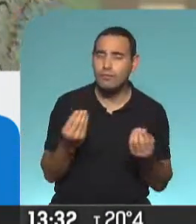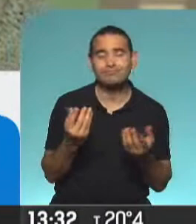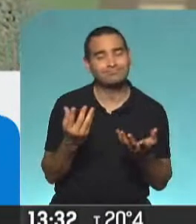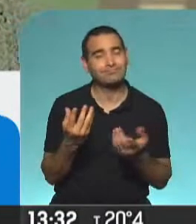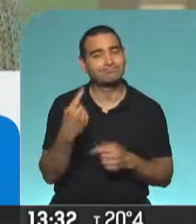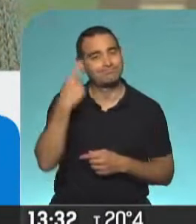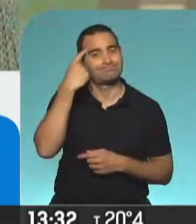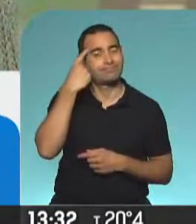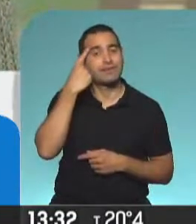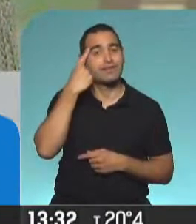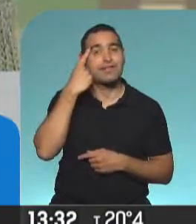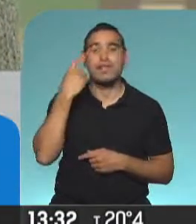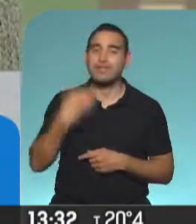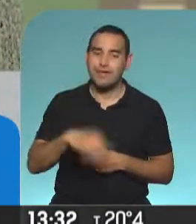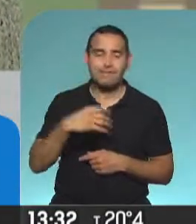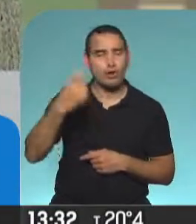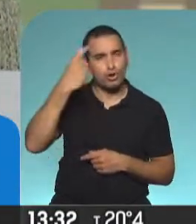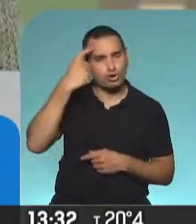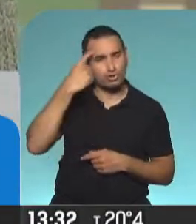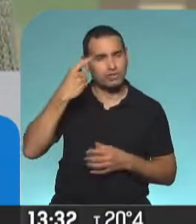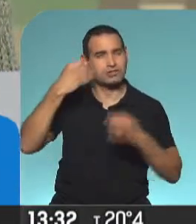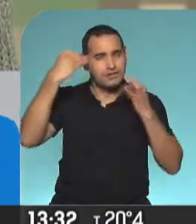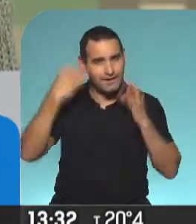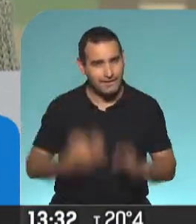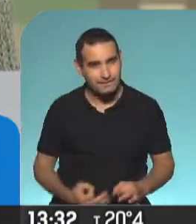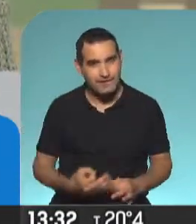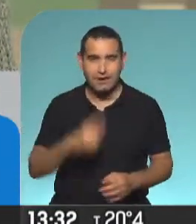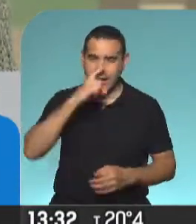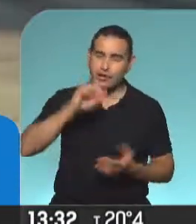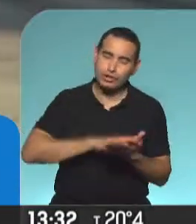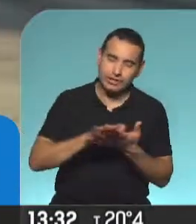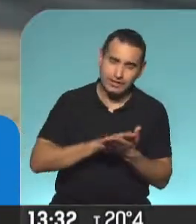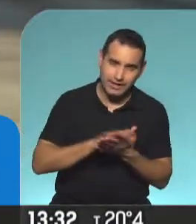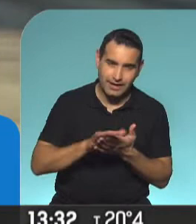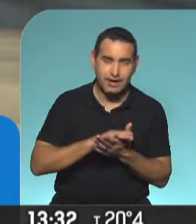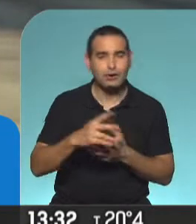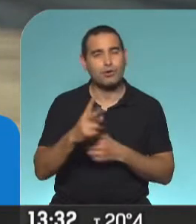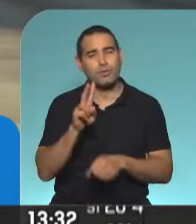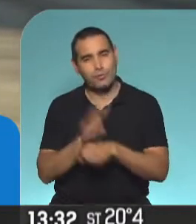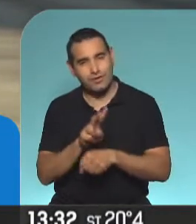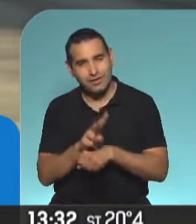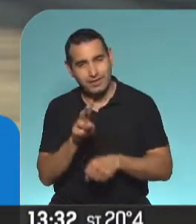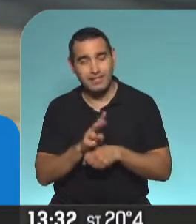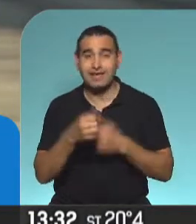en cuenta que tenemos que ser conscientes, tenemos que usar alcohol y gel, tenemos que cuidarnos, tenemos que tener